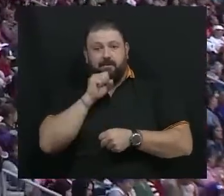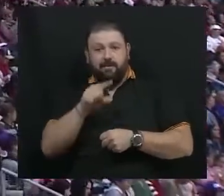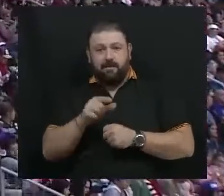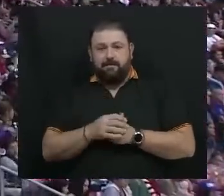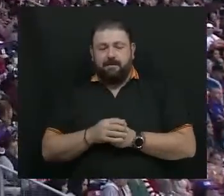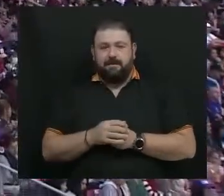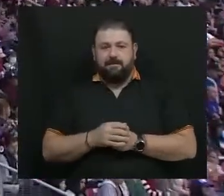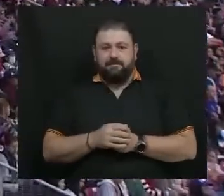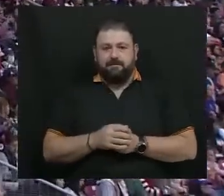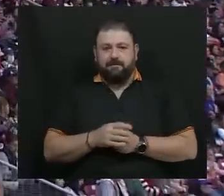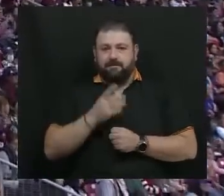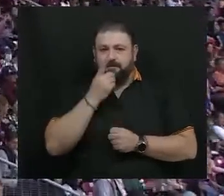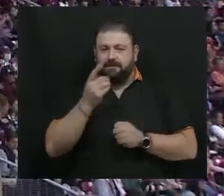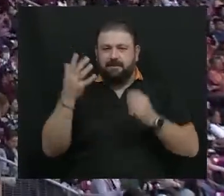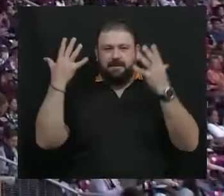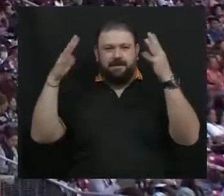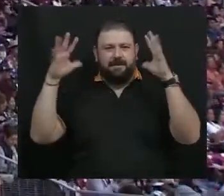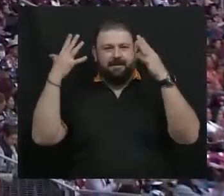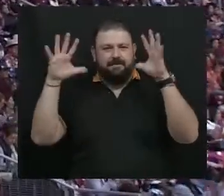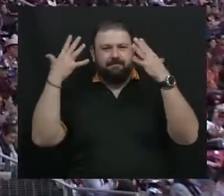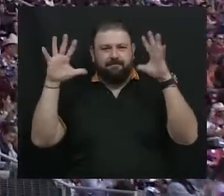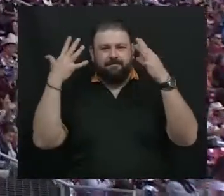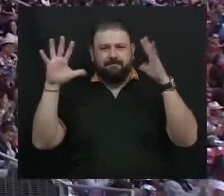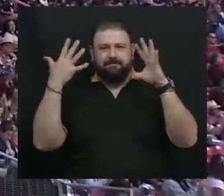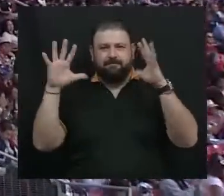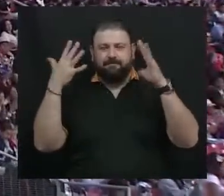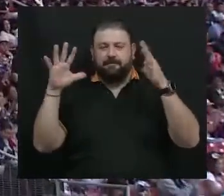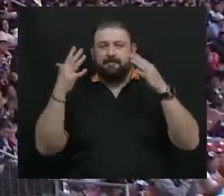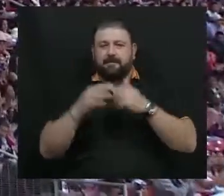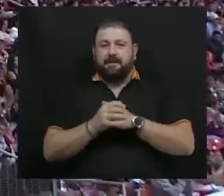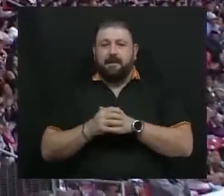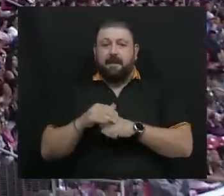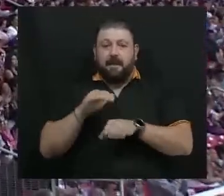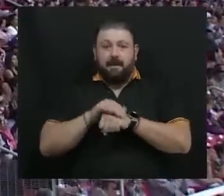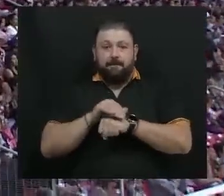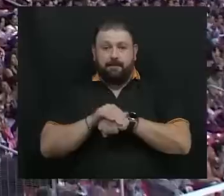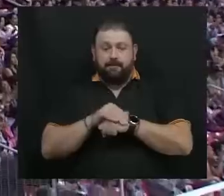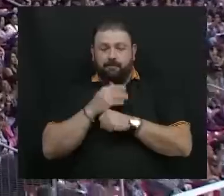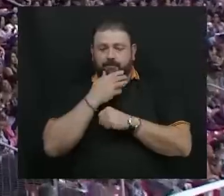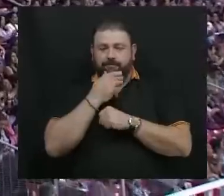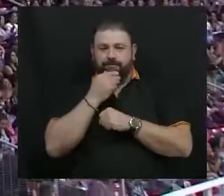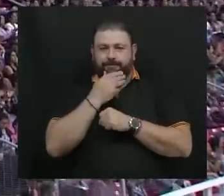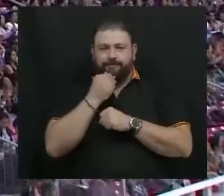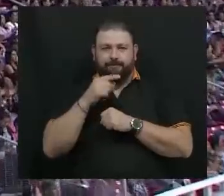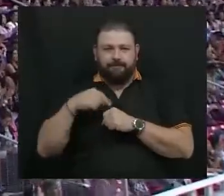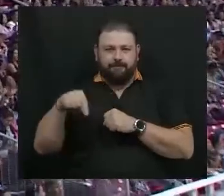Genial, Lina. Un aplauso muy fuerte. Amigos, miren,